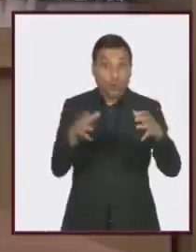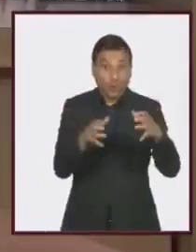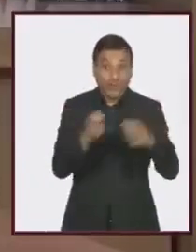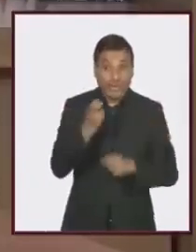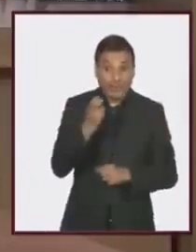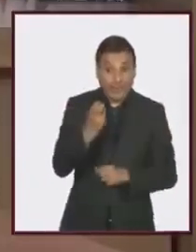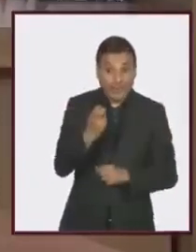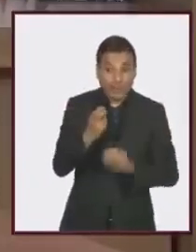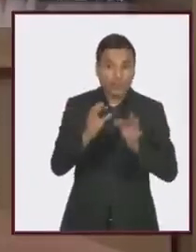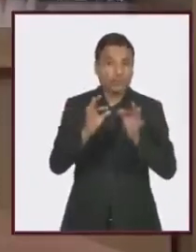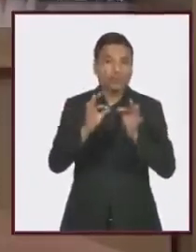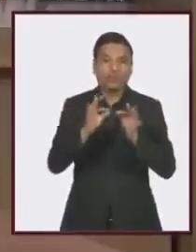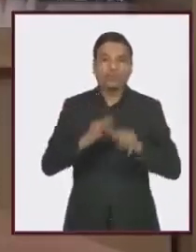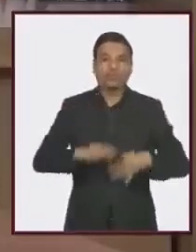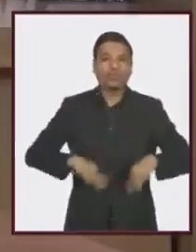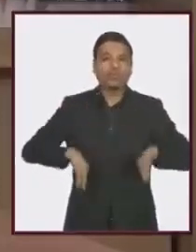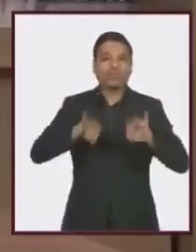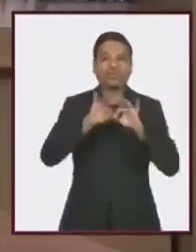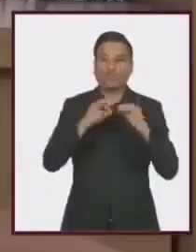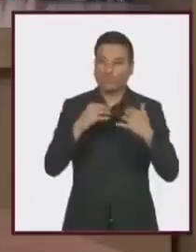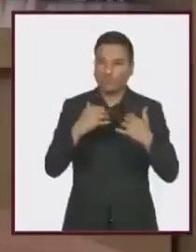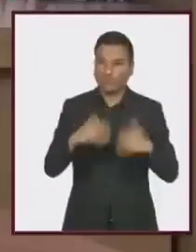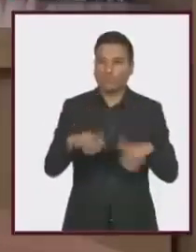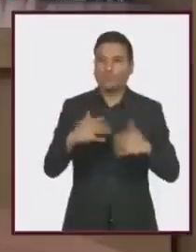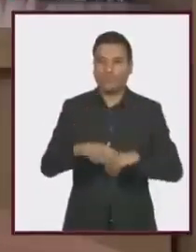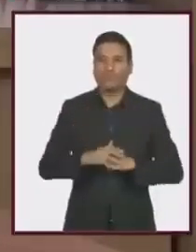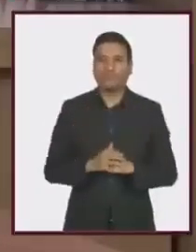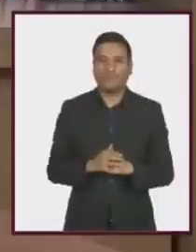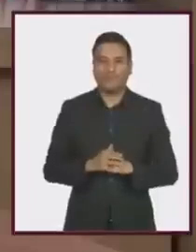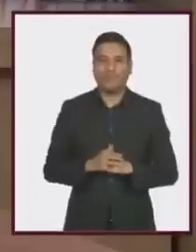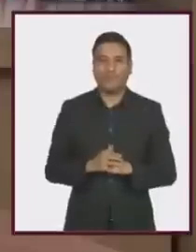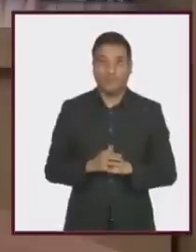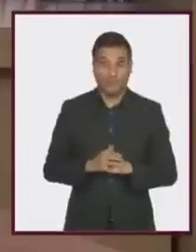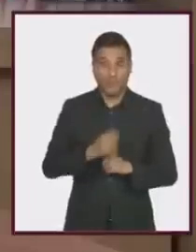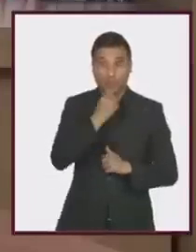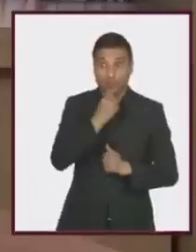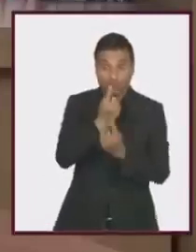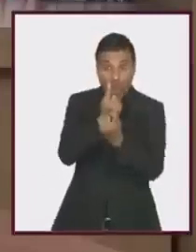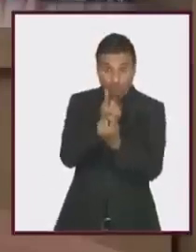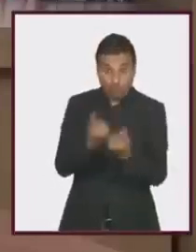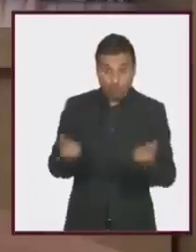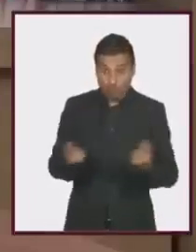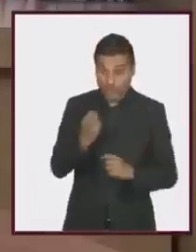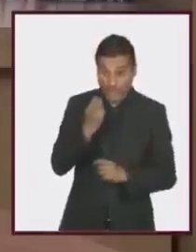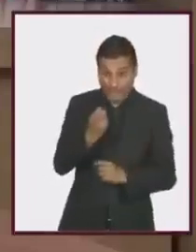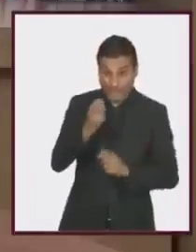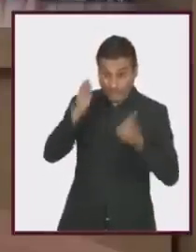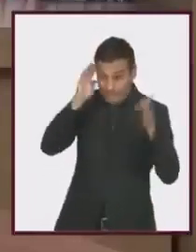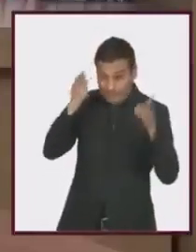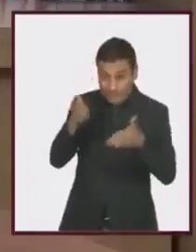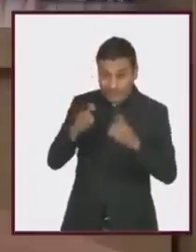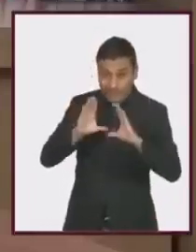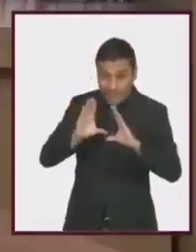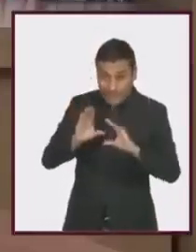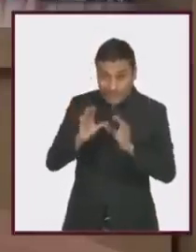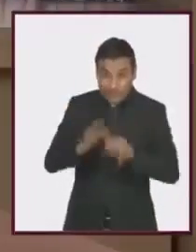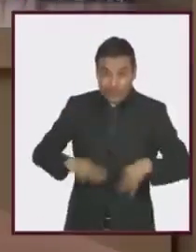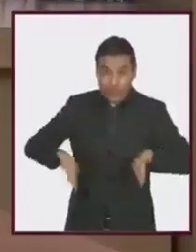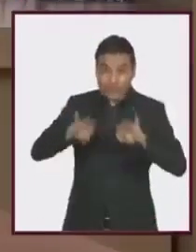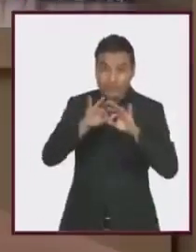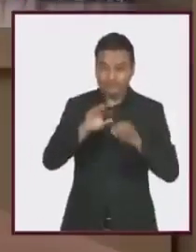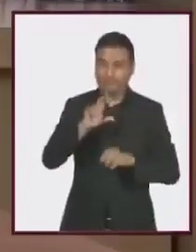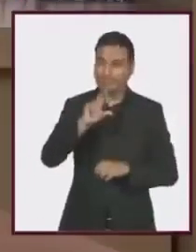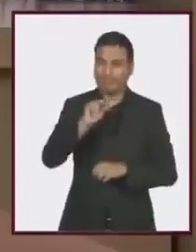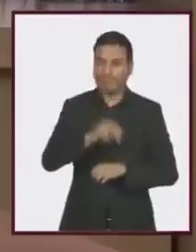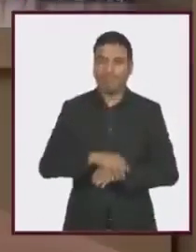que las niñas y los niños no son la prioridad del sistema educativo nacional. El tercer rasgo del perfil, que también es